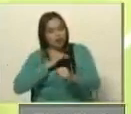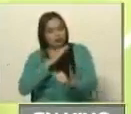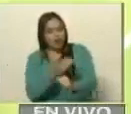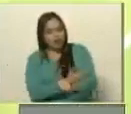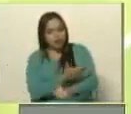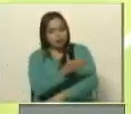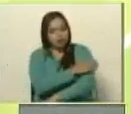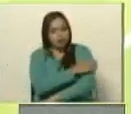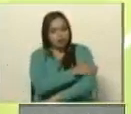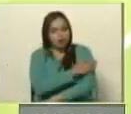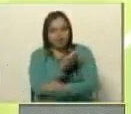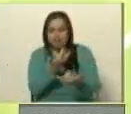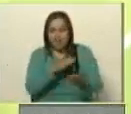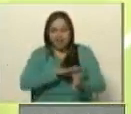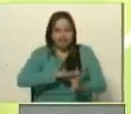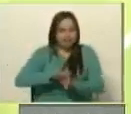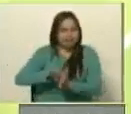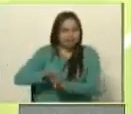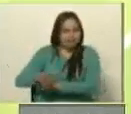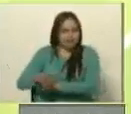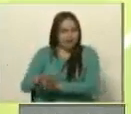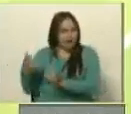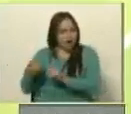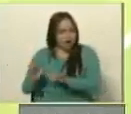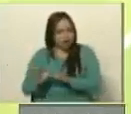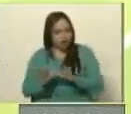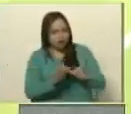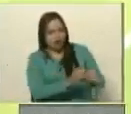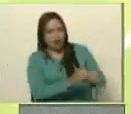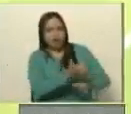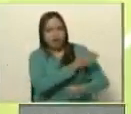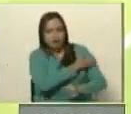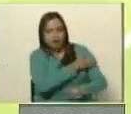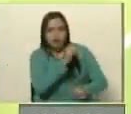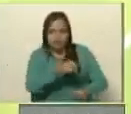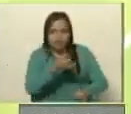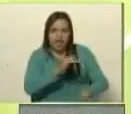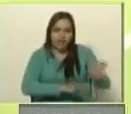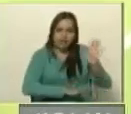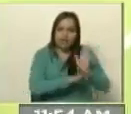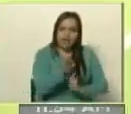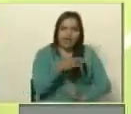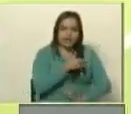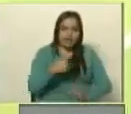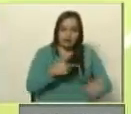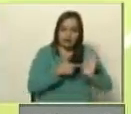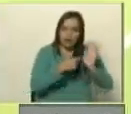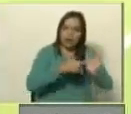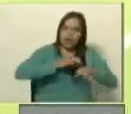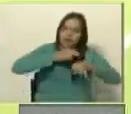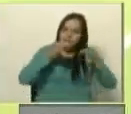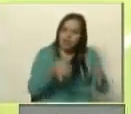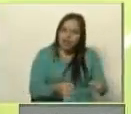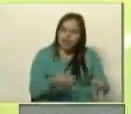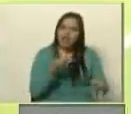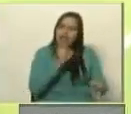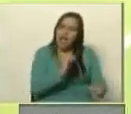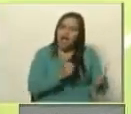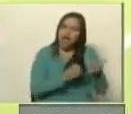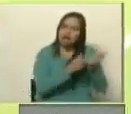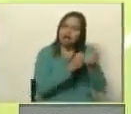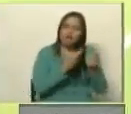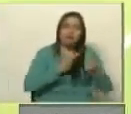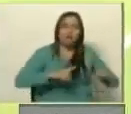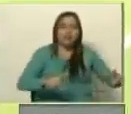venezolana ha quedado al margen por esos otros sectores de oposición que están creciendo, que se quieren visibilizar, que creen además en la democracia,